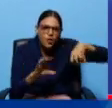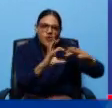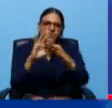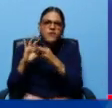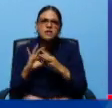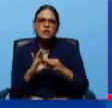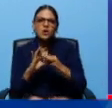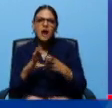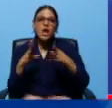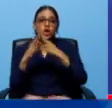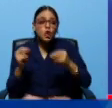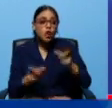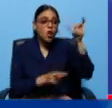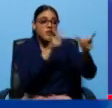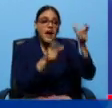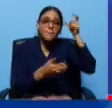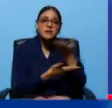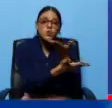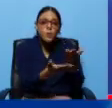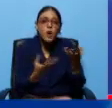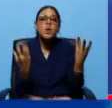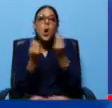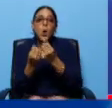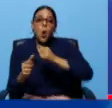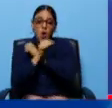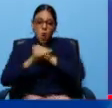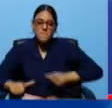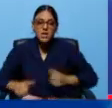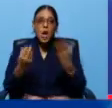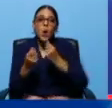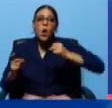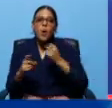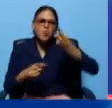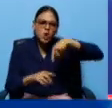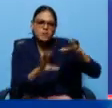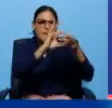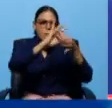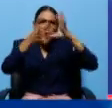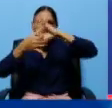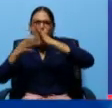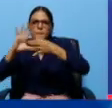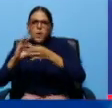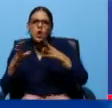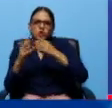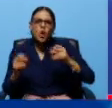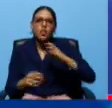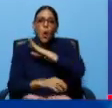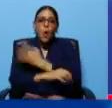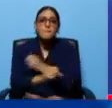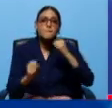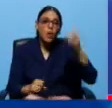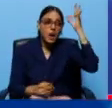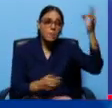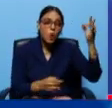de la unión cívico-militar-policial. El poder popular, el poder